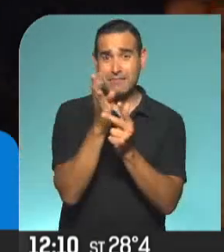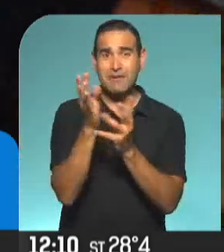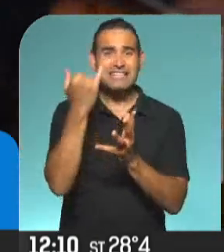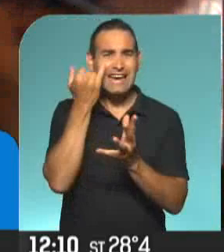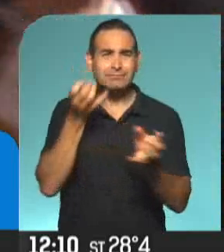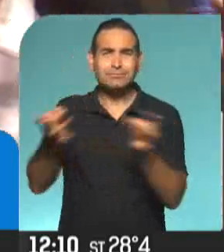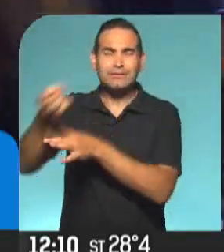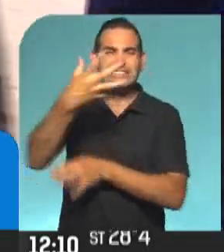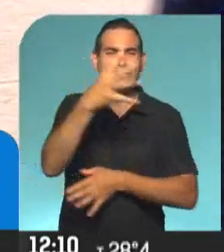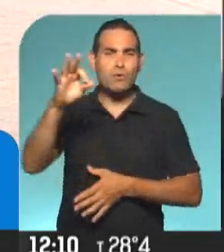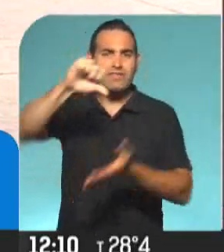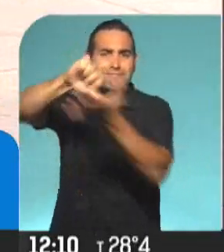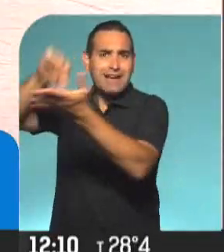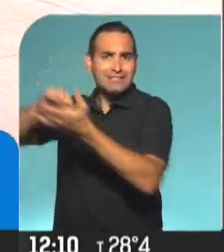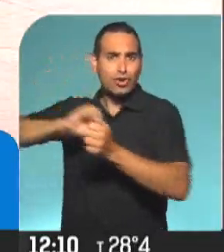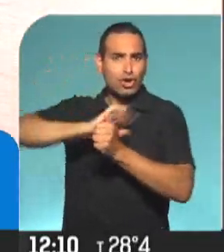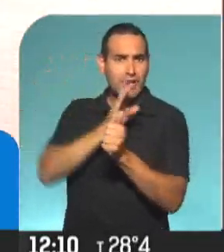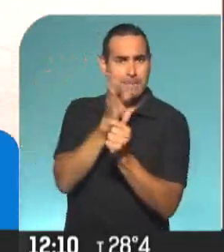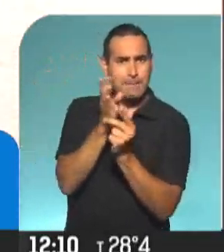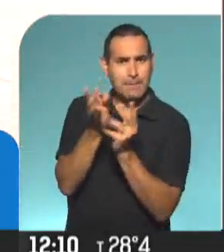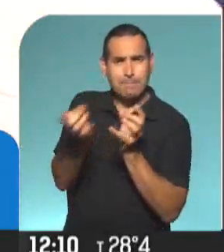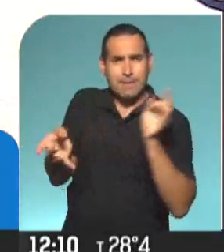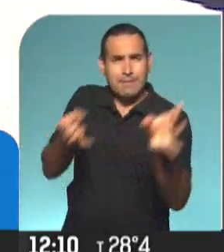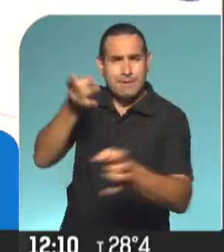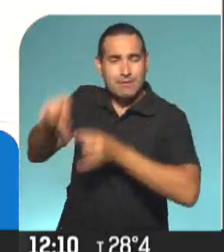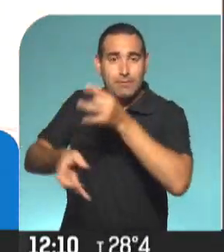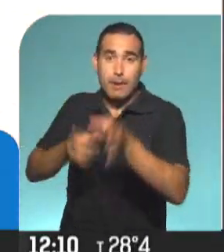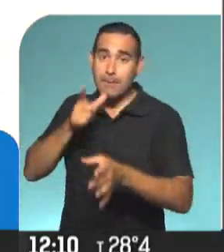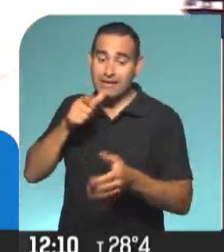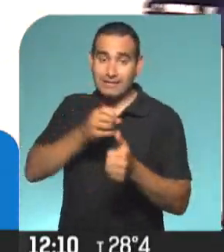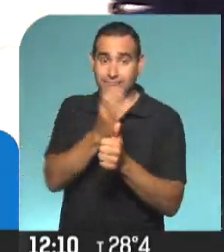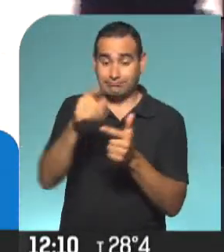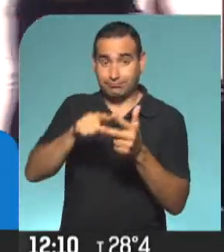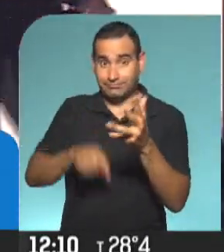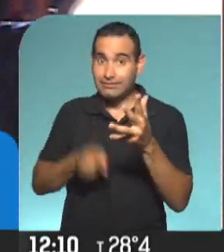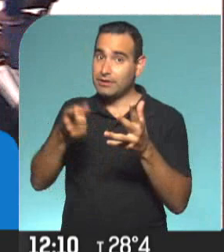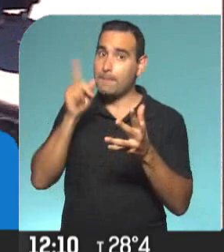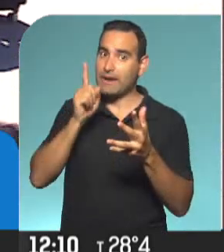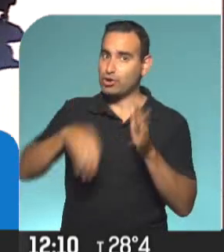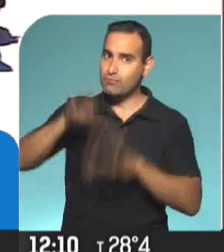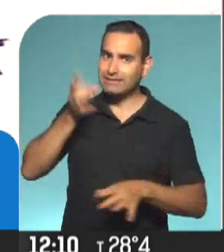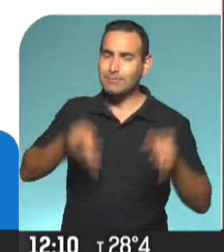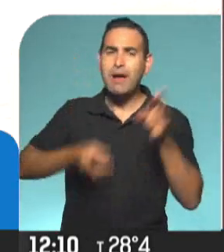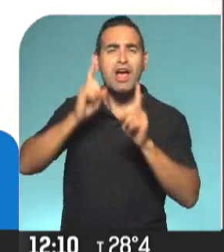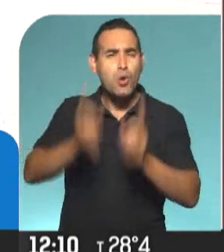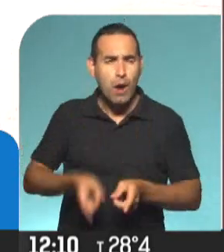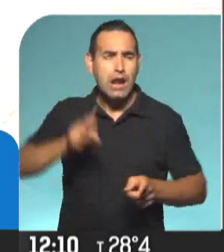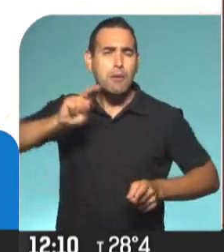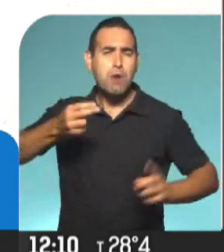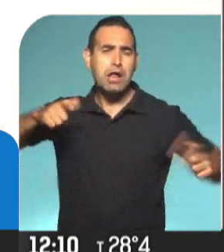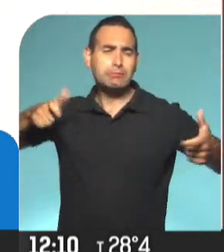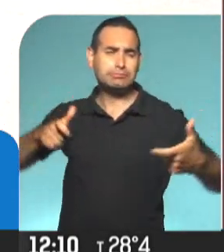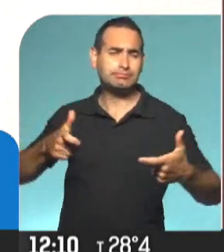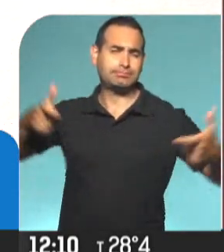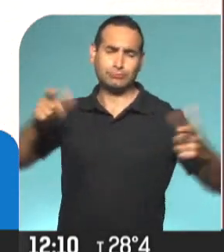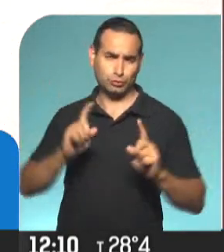la Organización Mundial de la Salud, y si bien se cree que es más contagiosa, no tiene índices de letalidad mayores a